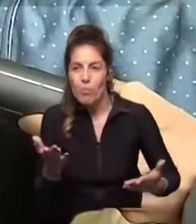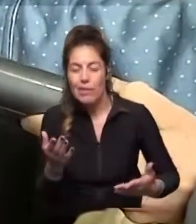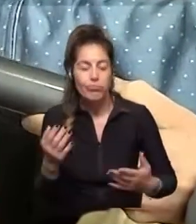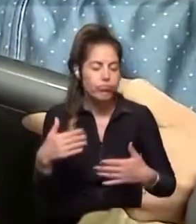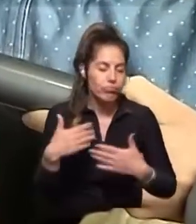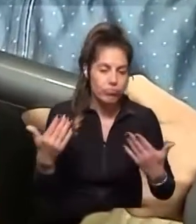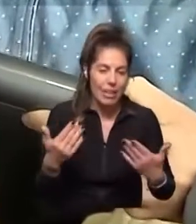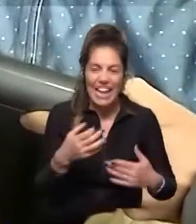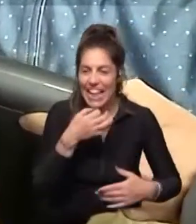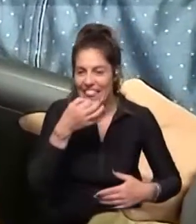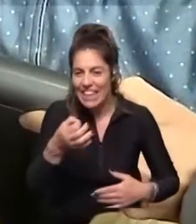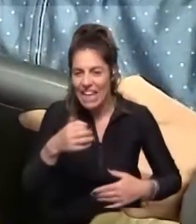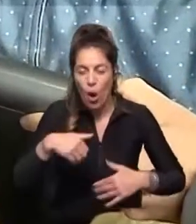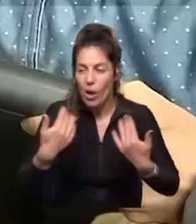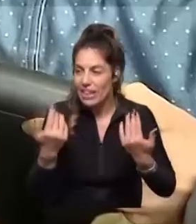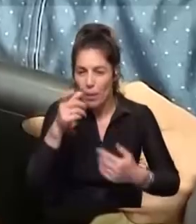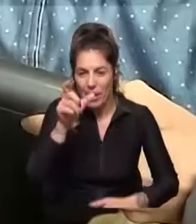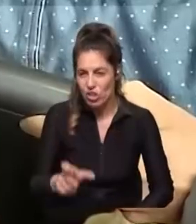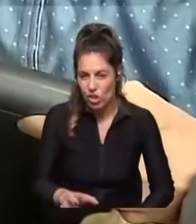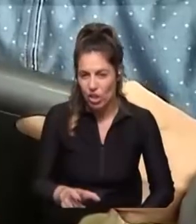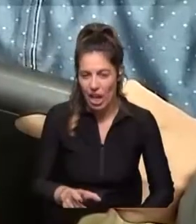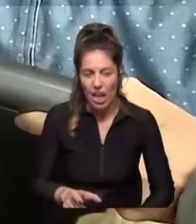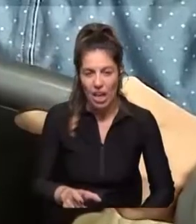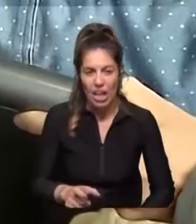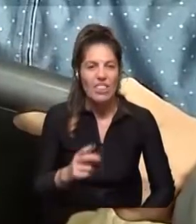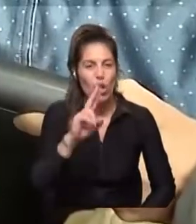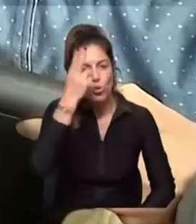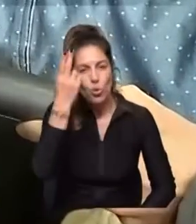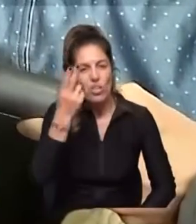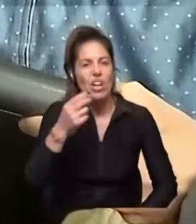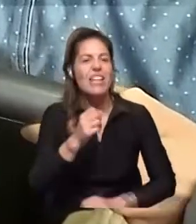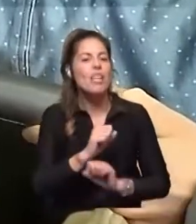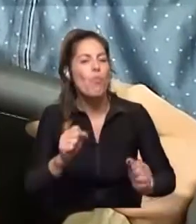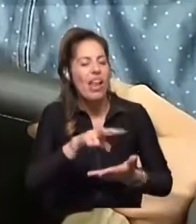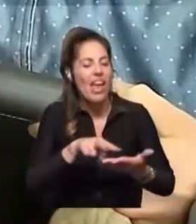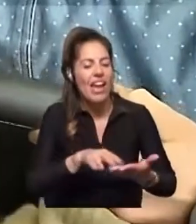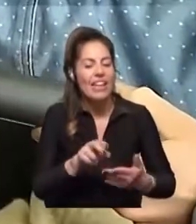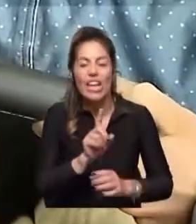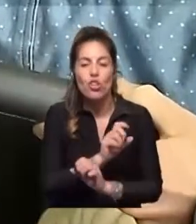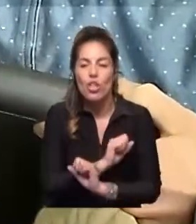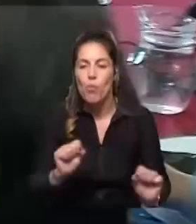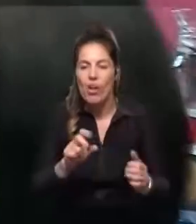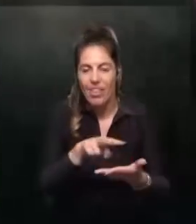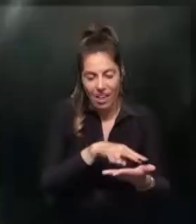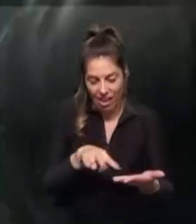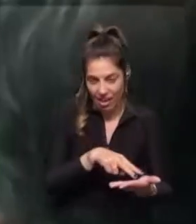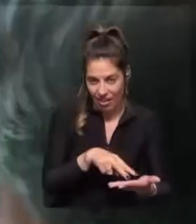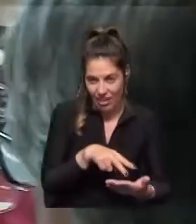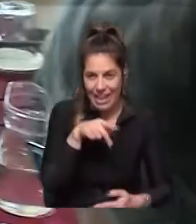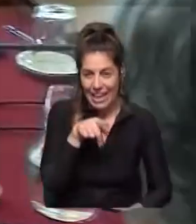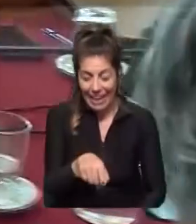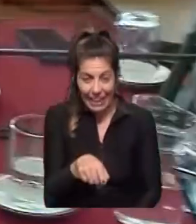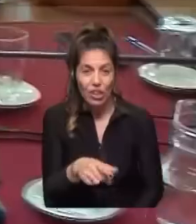que sea que diga a cualquiera de ustedes o a cualquiera de los uruguayos qué se puede leer y qué no se puede leer esto